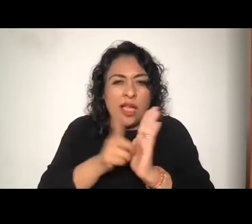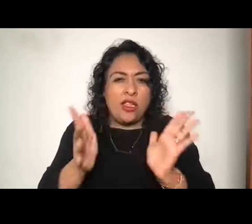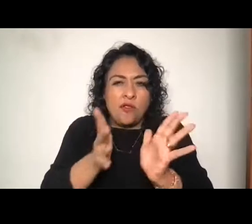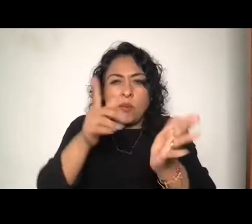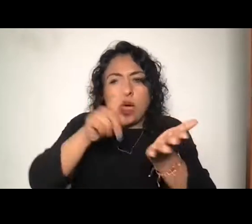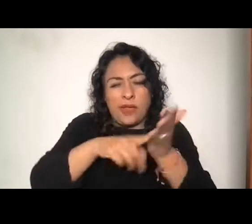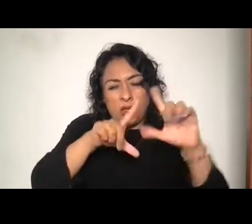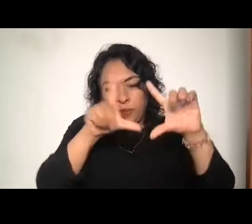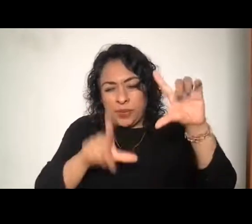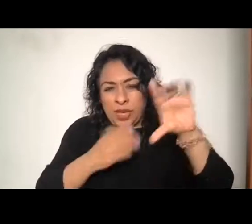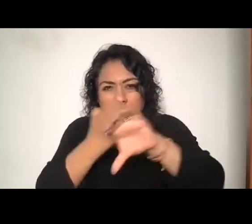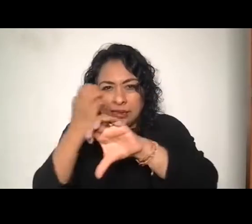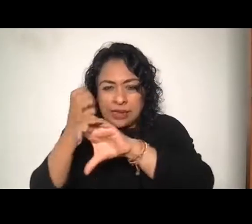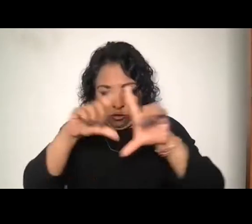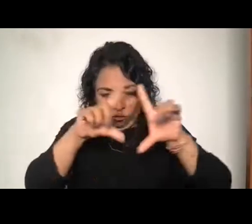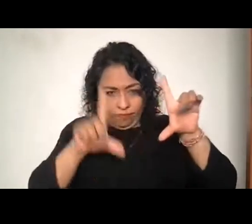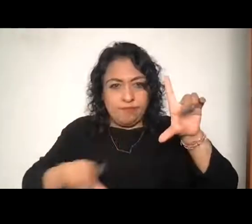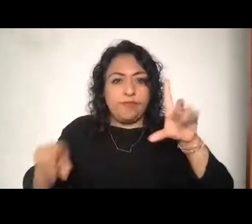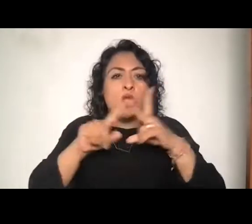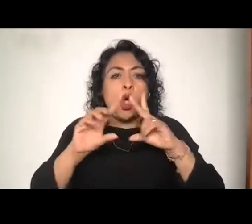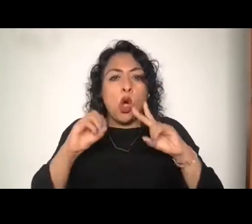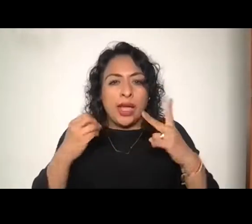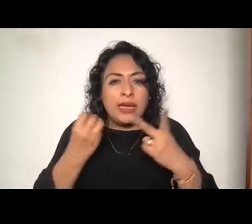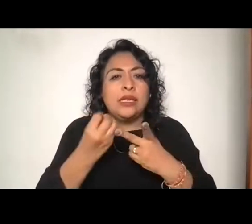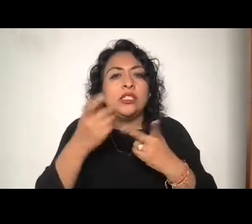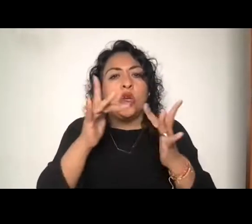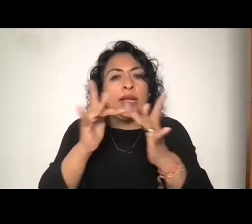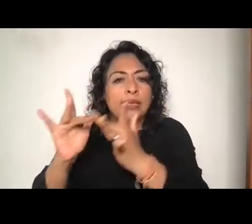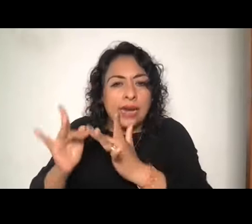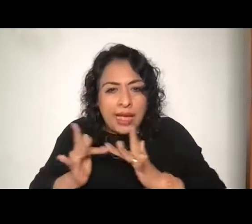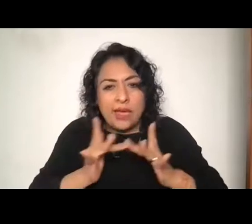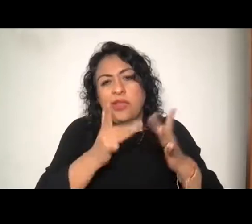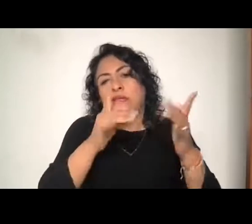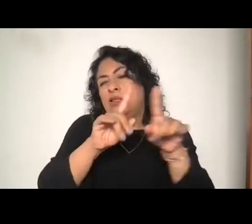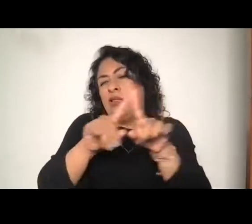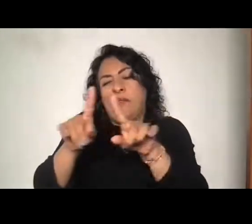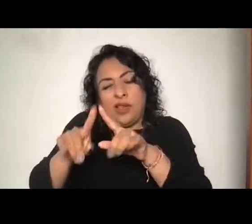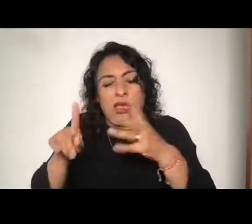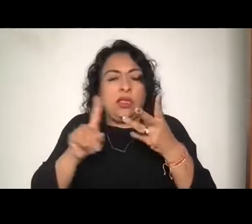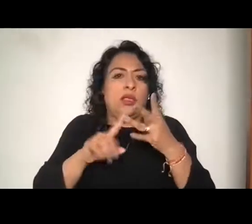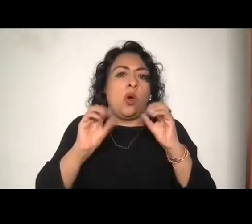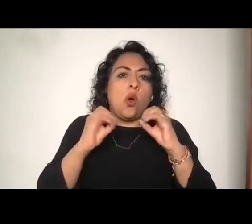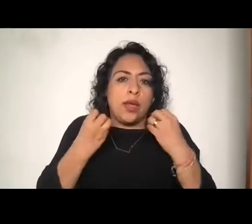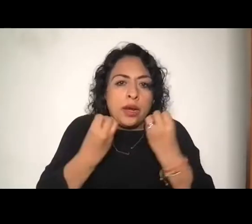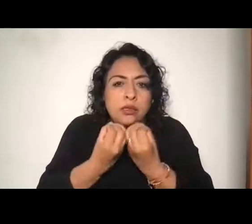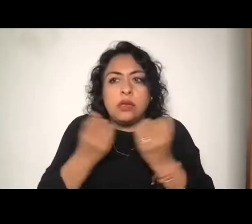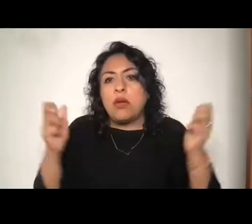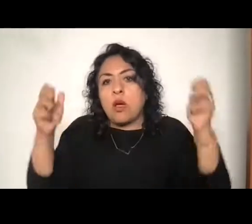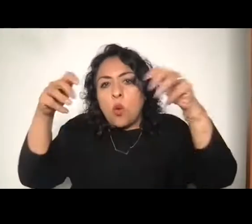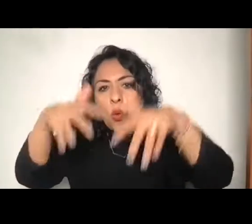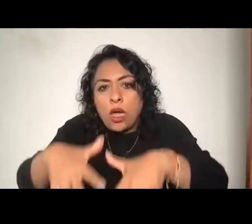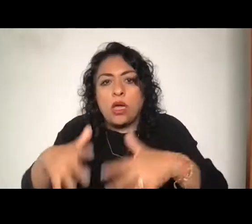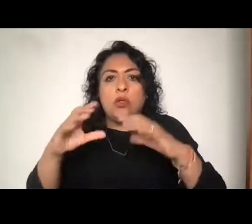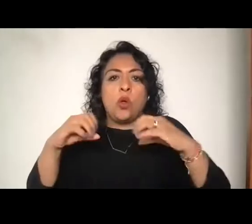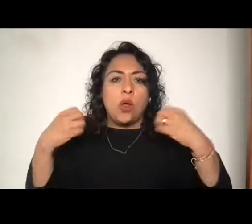estados a nivel nacional, las organizaciones que están en redes de distinto tipo, las que estuvieron en un encuentro de